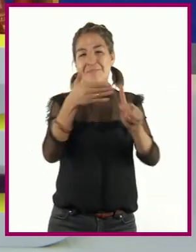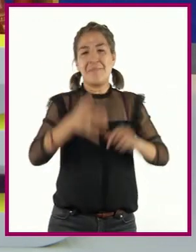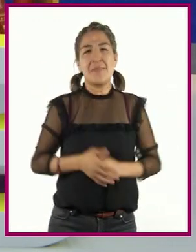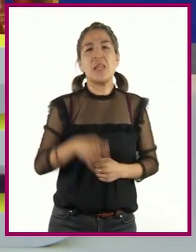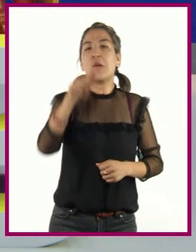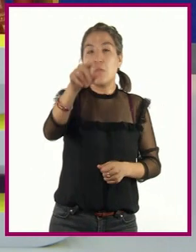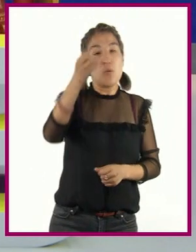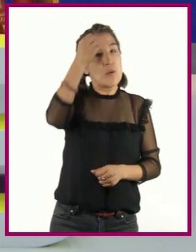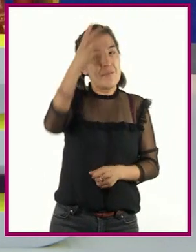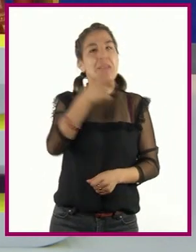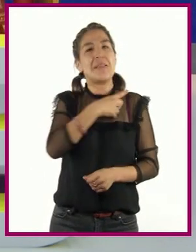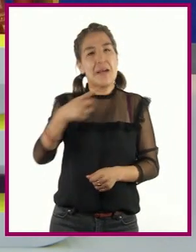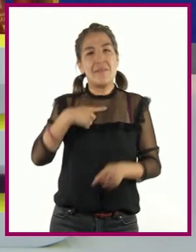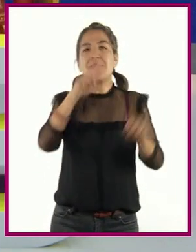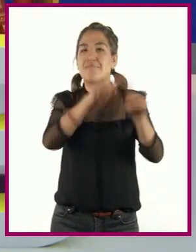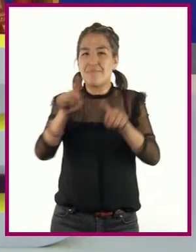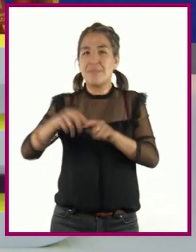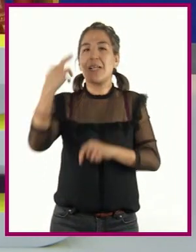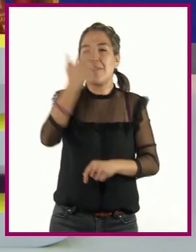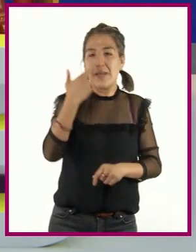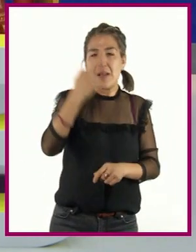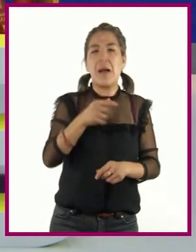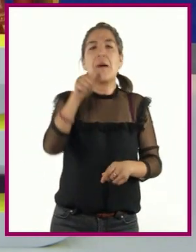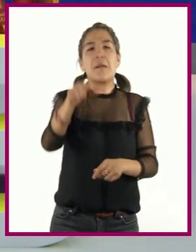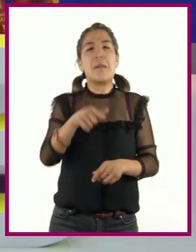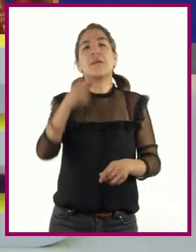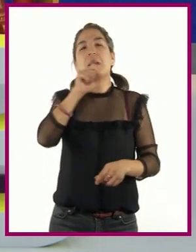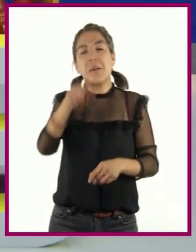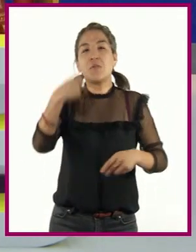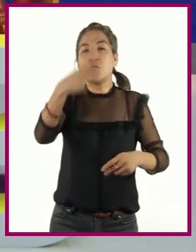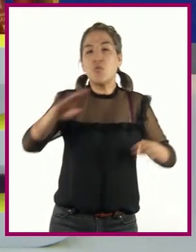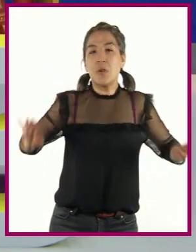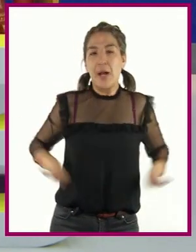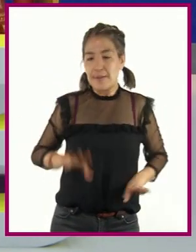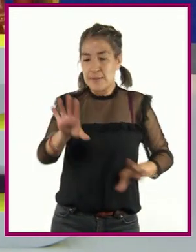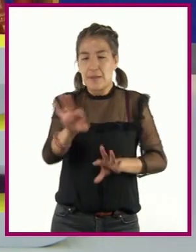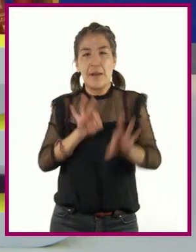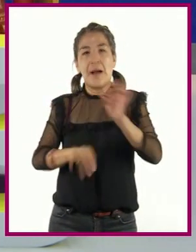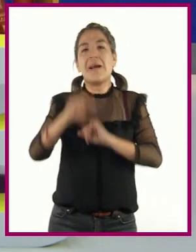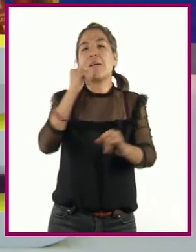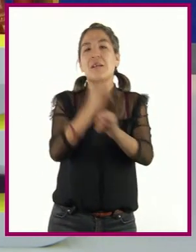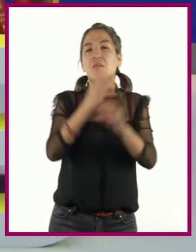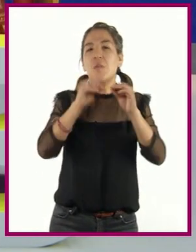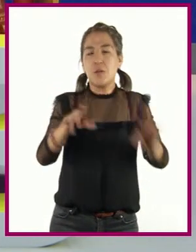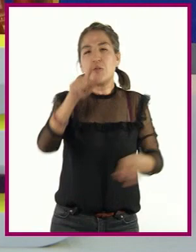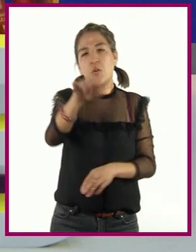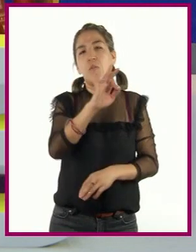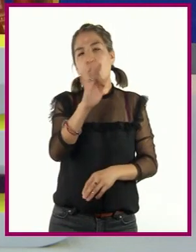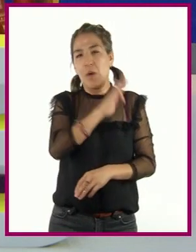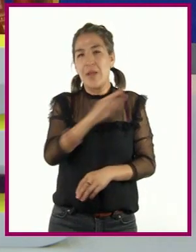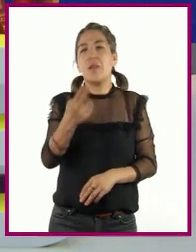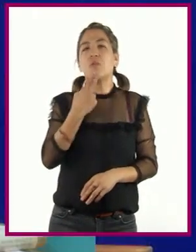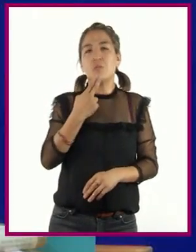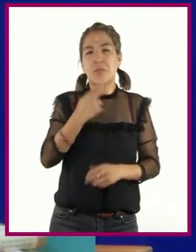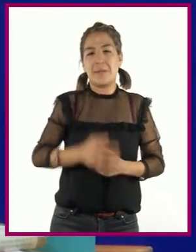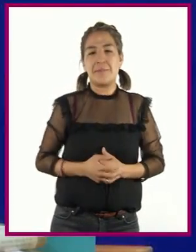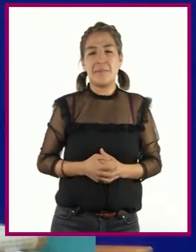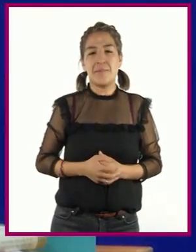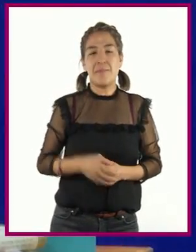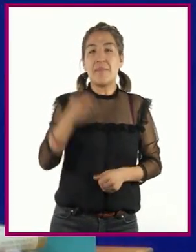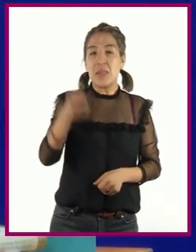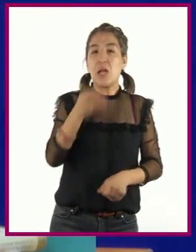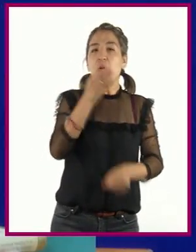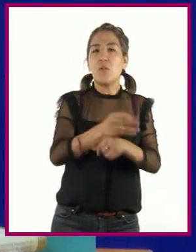No olviden revisar diversas fuentes, tomando en cuenta sus características y la información que les pueden proporcionar. En